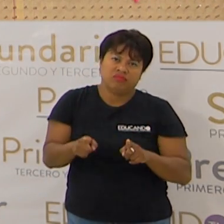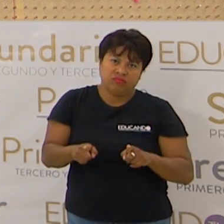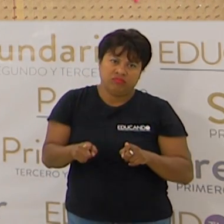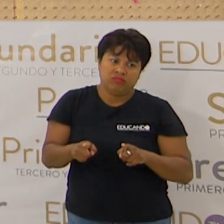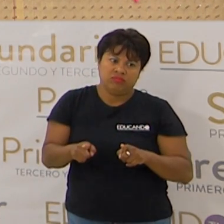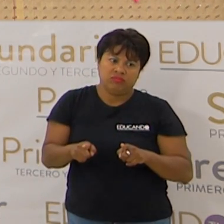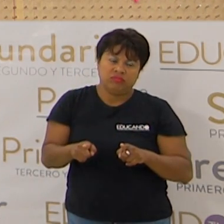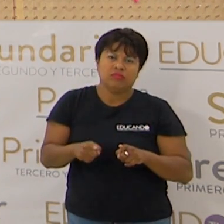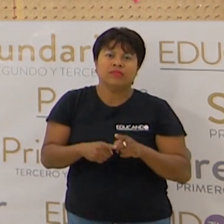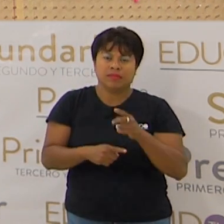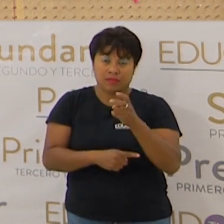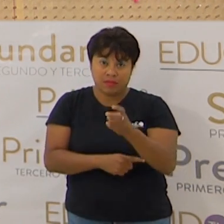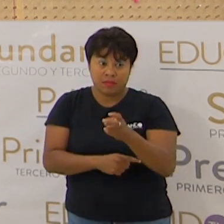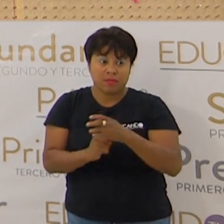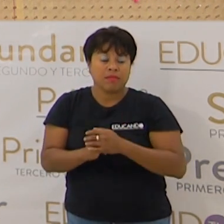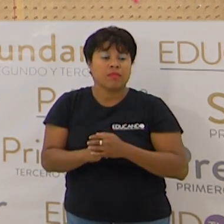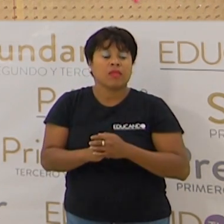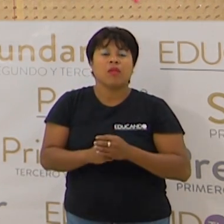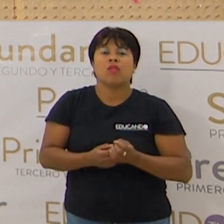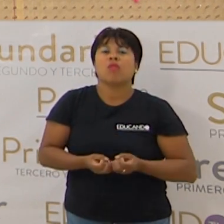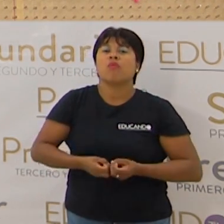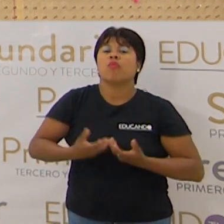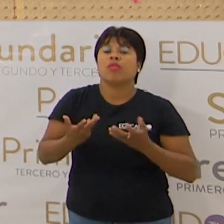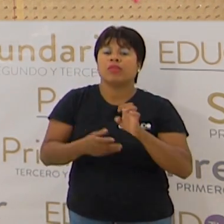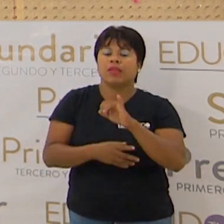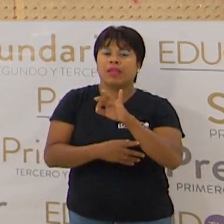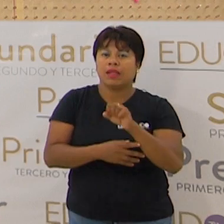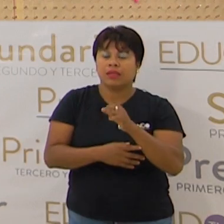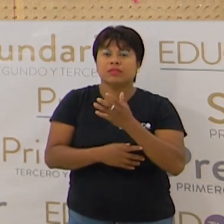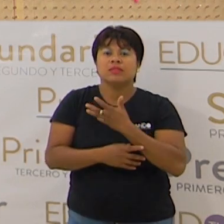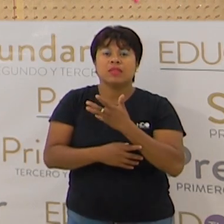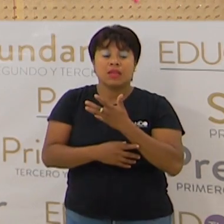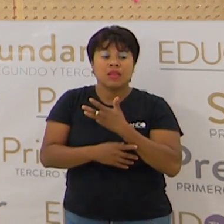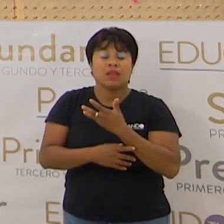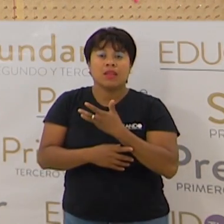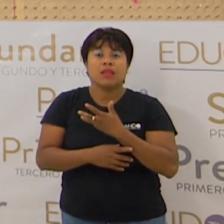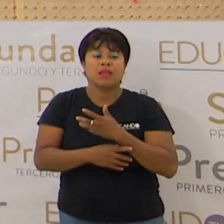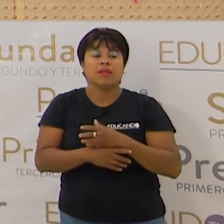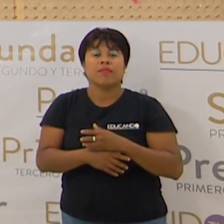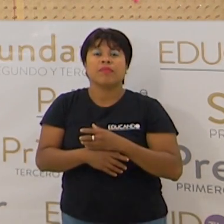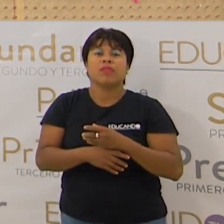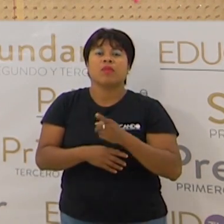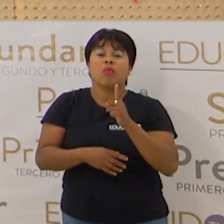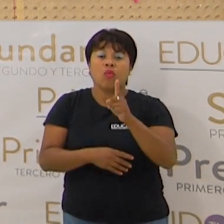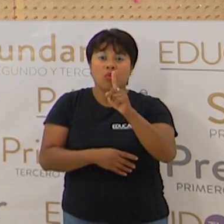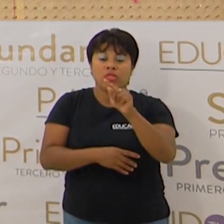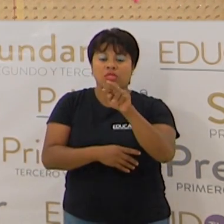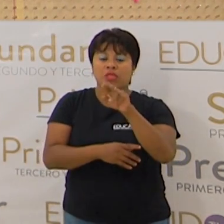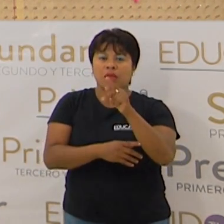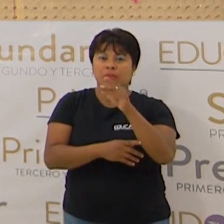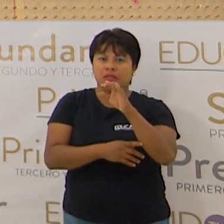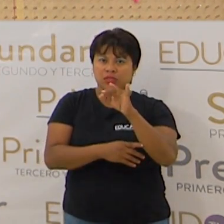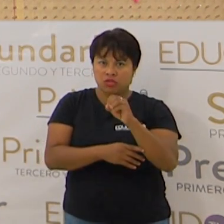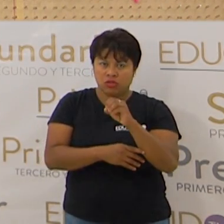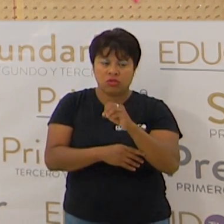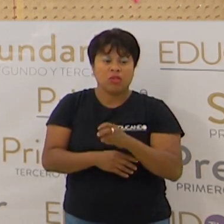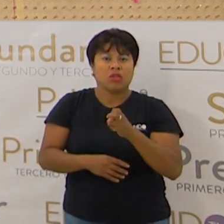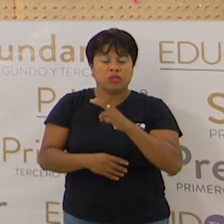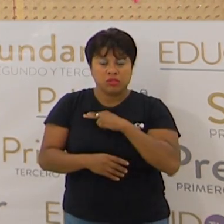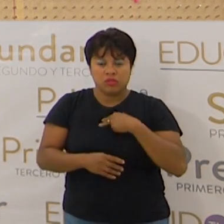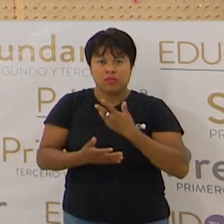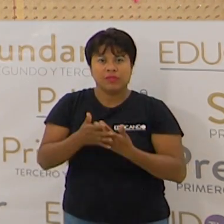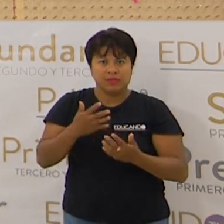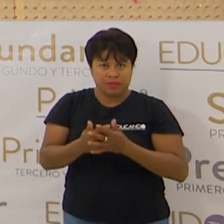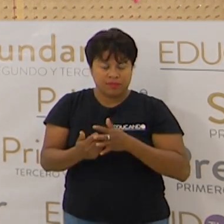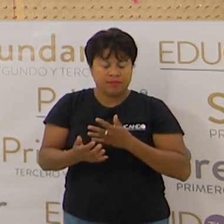la de abajo, ¿sí? Por lo tanto, ¿cuántos ejes de simetría tendría un trapecio? Vamos a trazarlo en el pizarrón